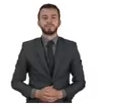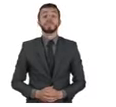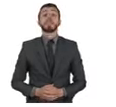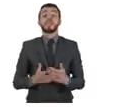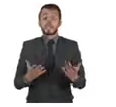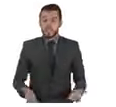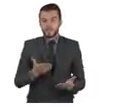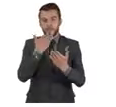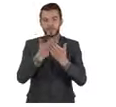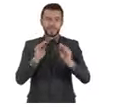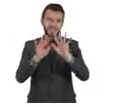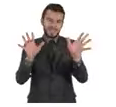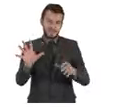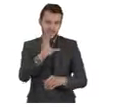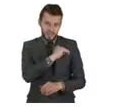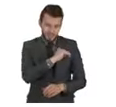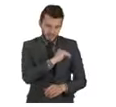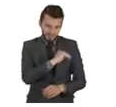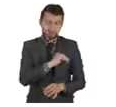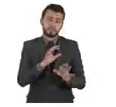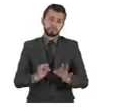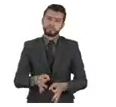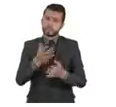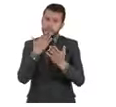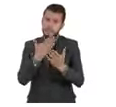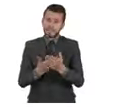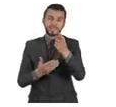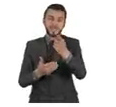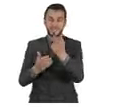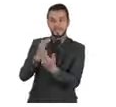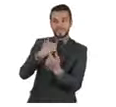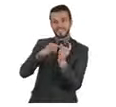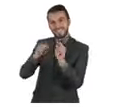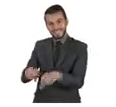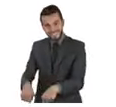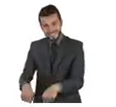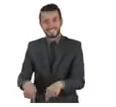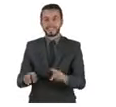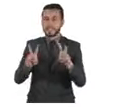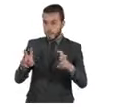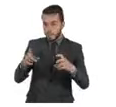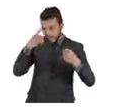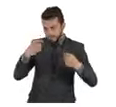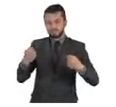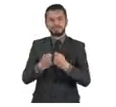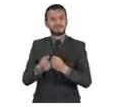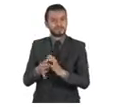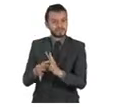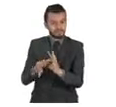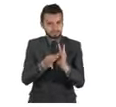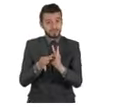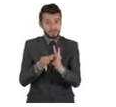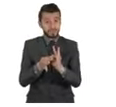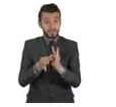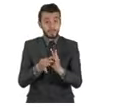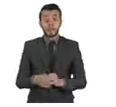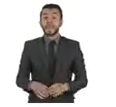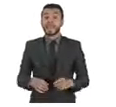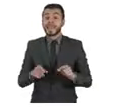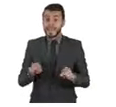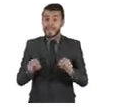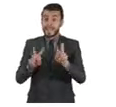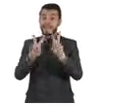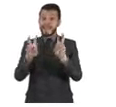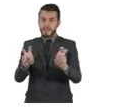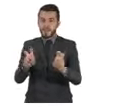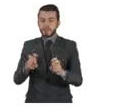Bueno, buenos días a todos y muchas gracias por esta invitación para ser parte de la Alianza. Desde la Facultad de Ciencias